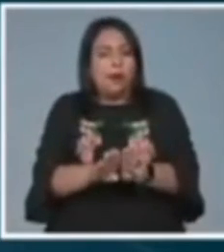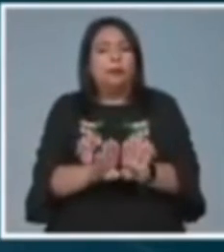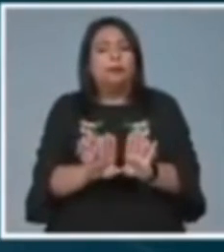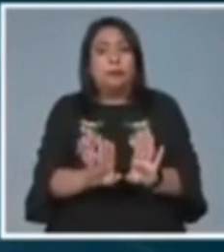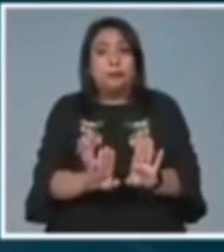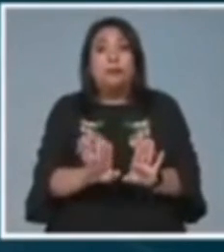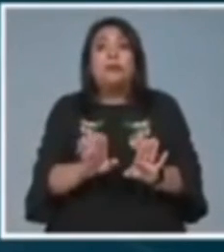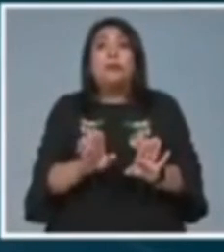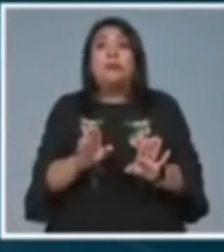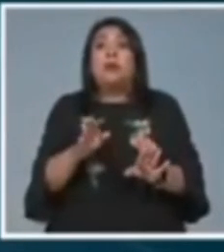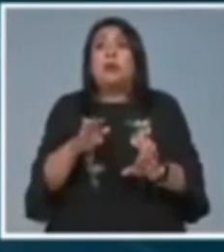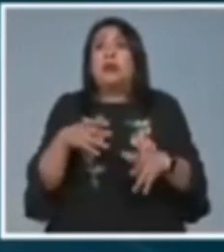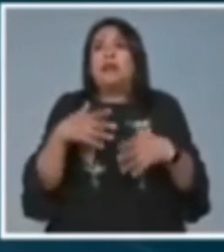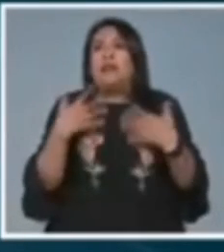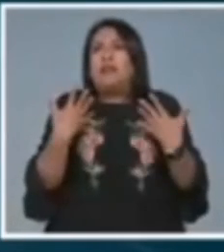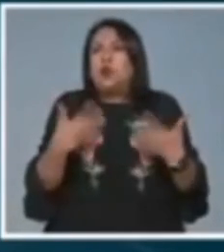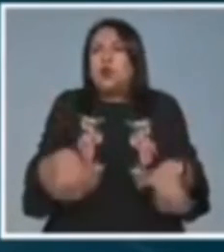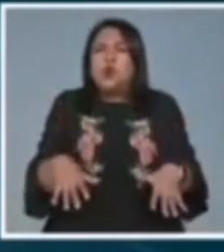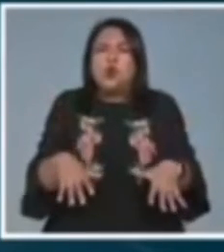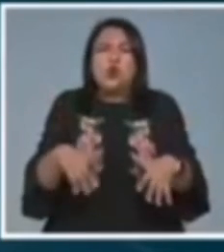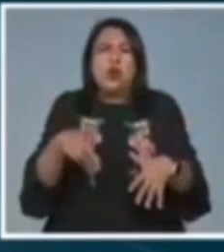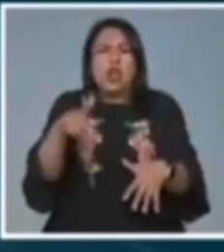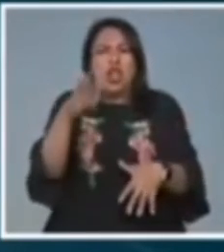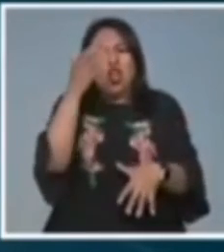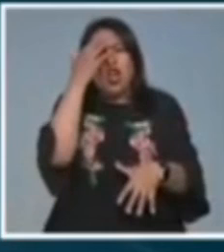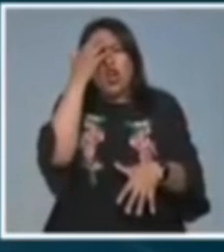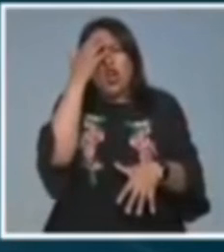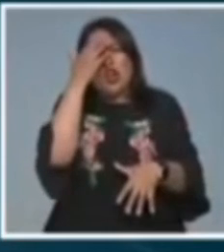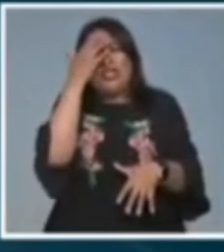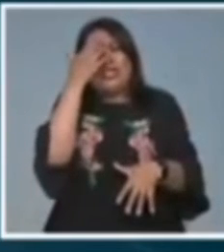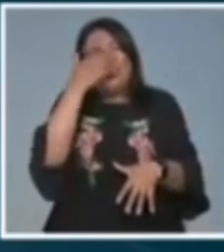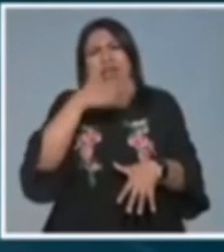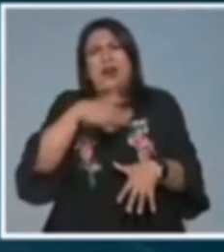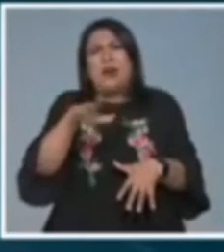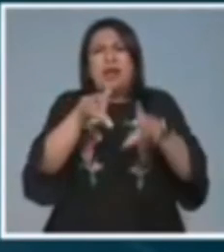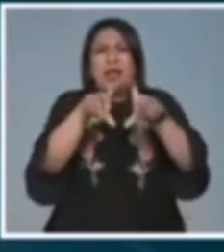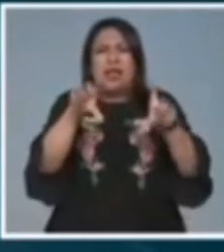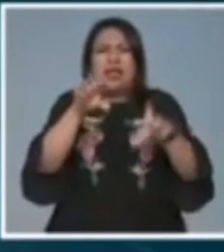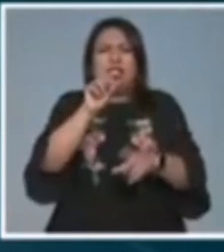al celebérrimo, al famosísimo, conocidísimo